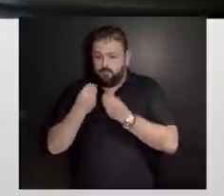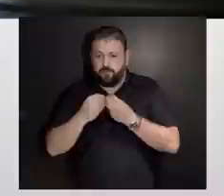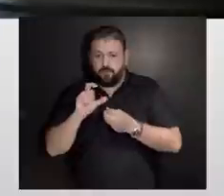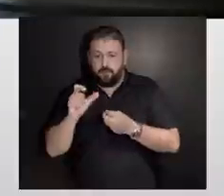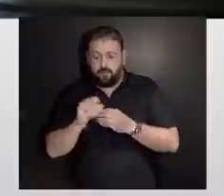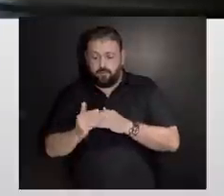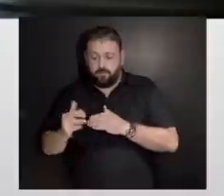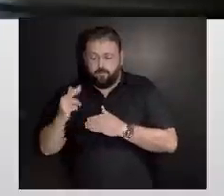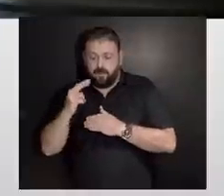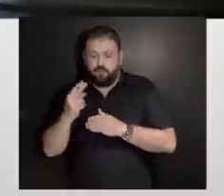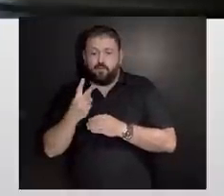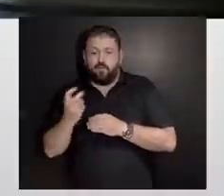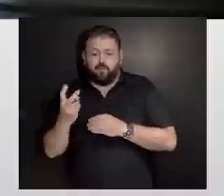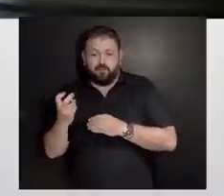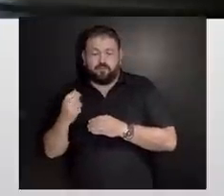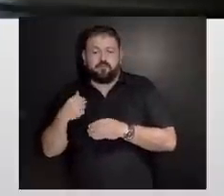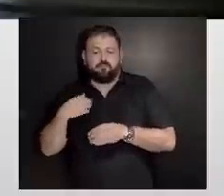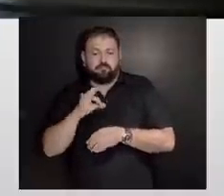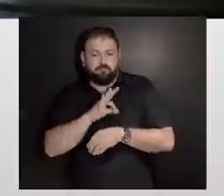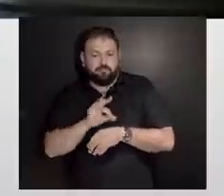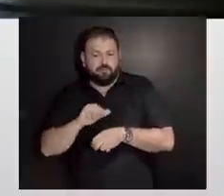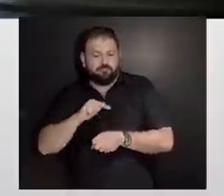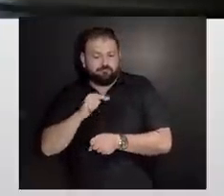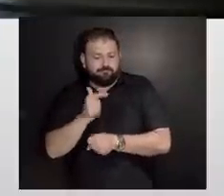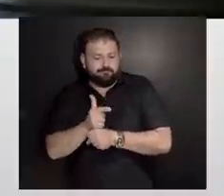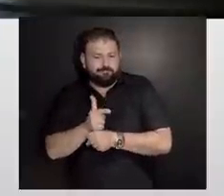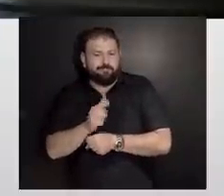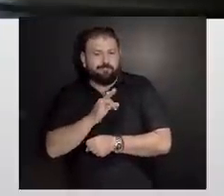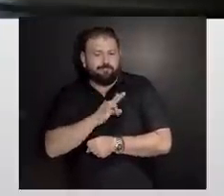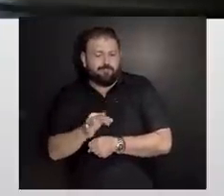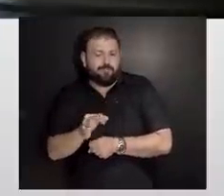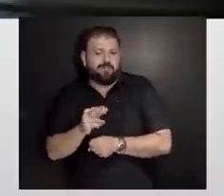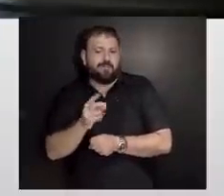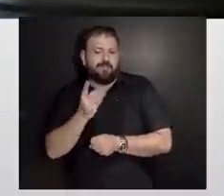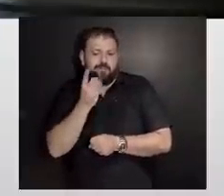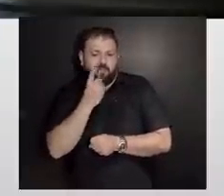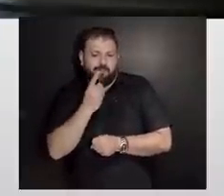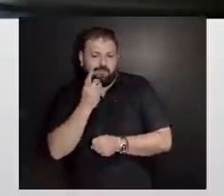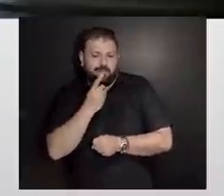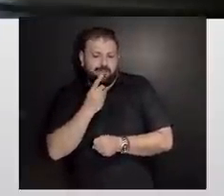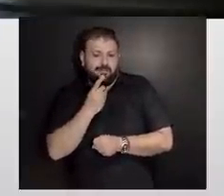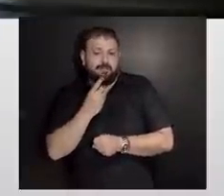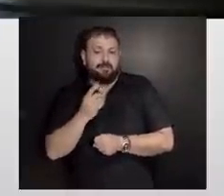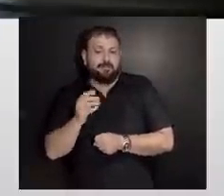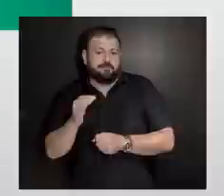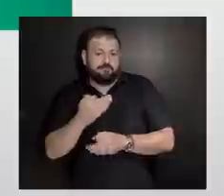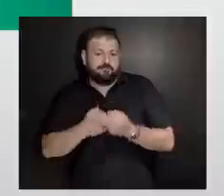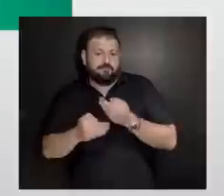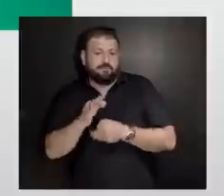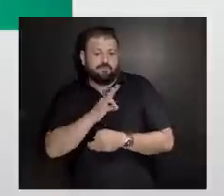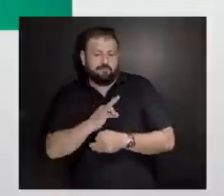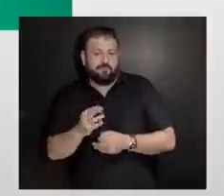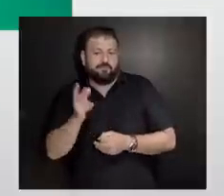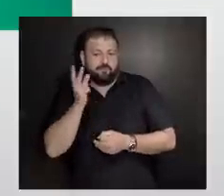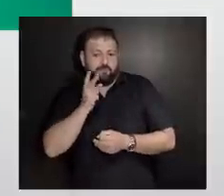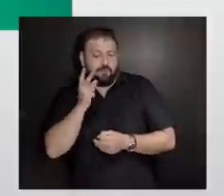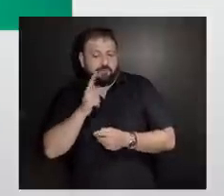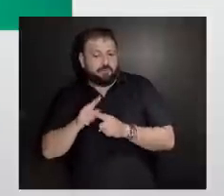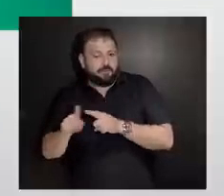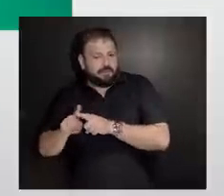a 200, pues ya podríamos sospechar de un diagnóstico de diabetes. Y bueno, no sé si podamos ver la siguiente